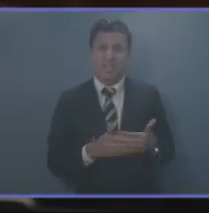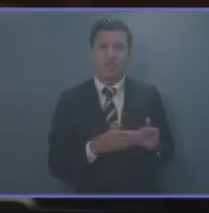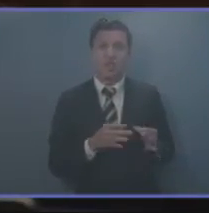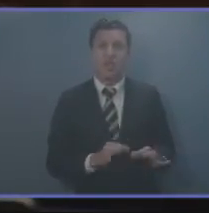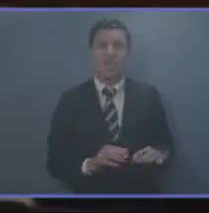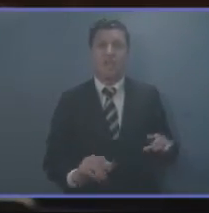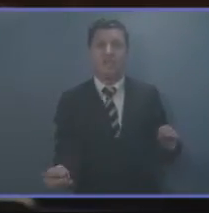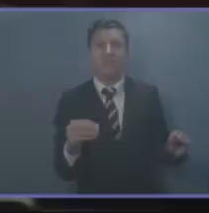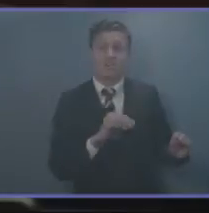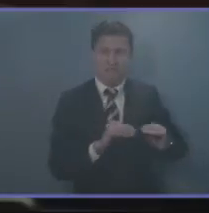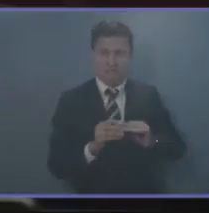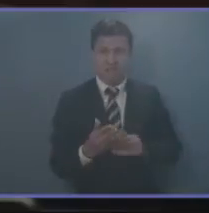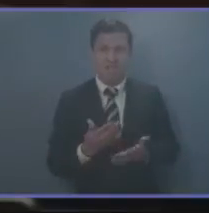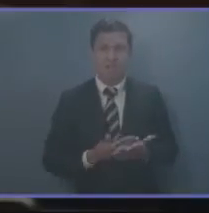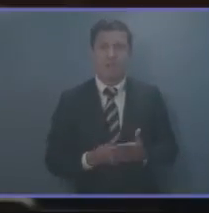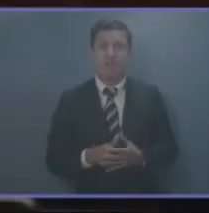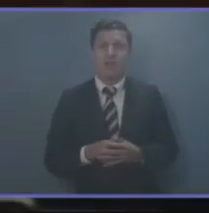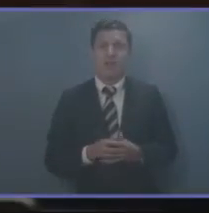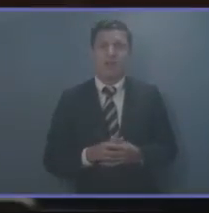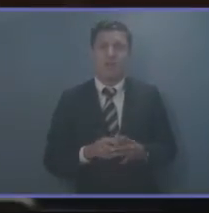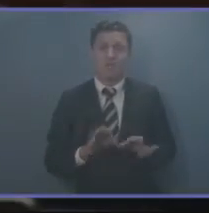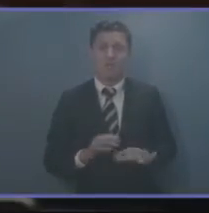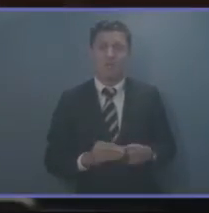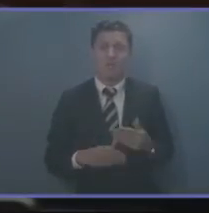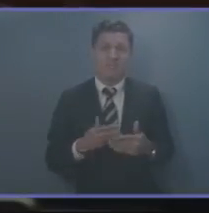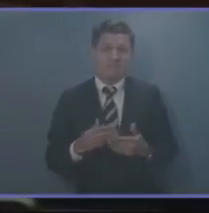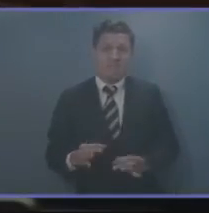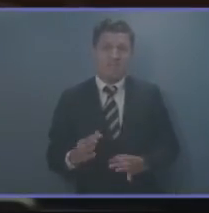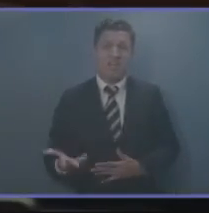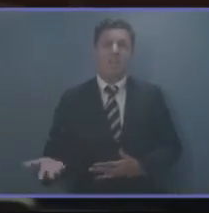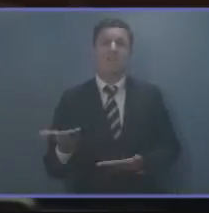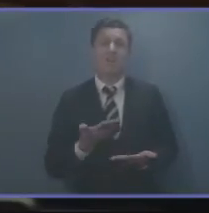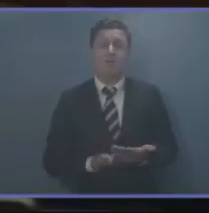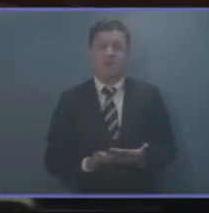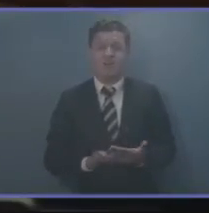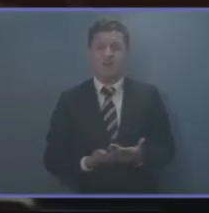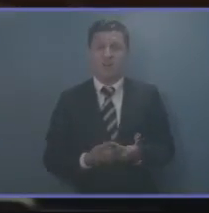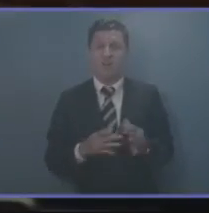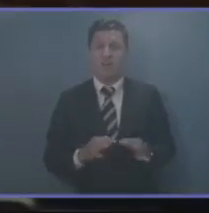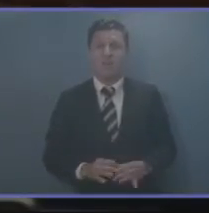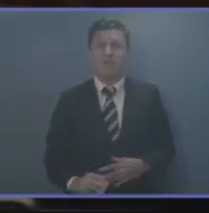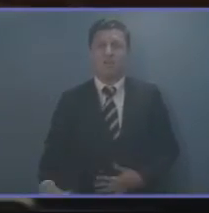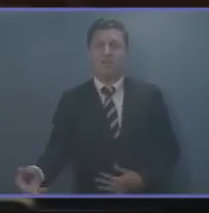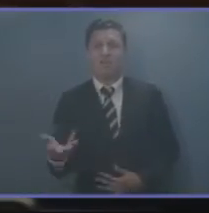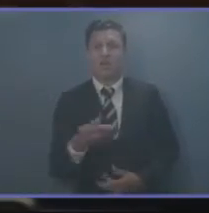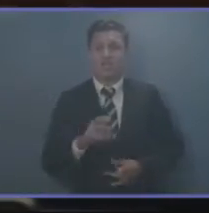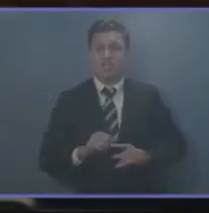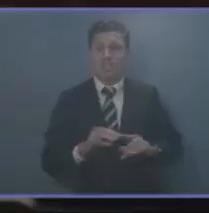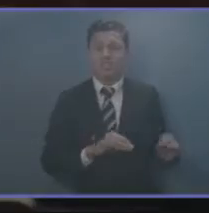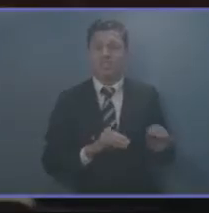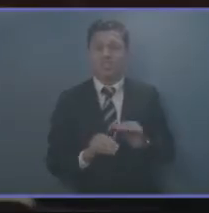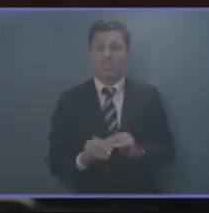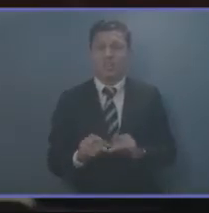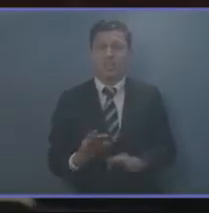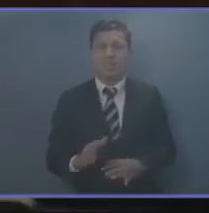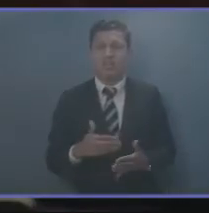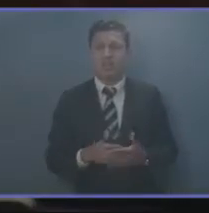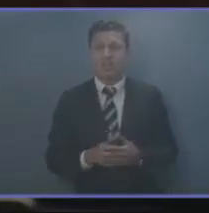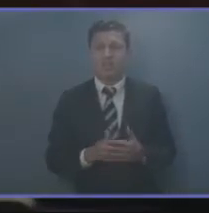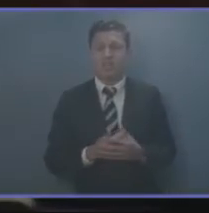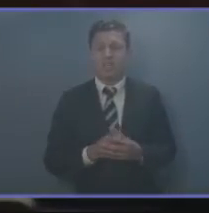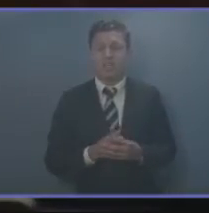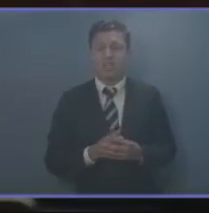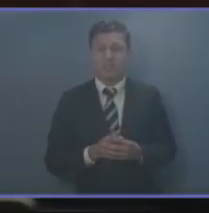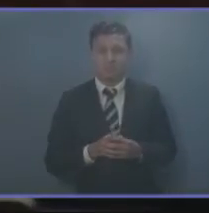acuerdo, pero no fue escuchada, que posee indicadores objetivos de socialización al haber participado en programas